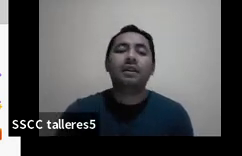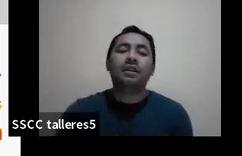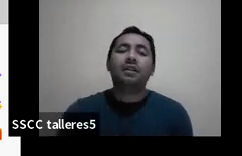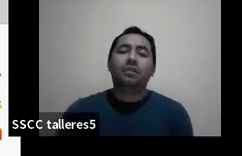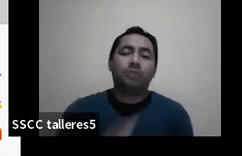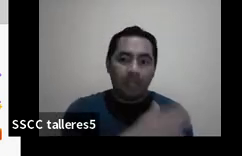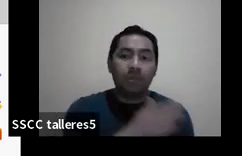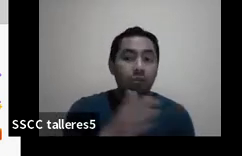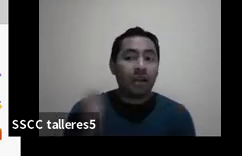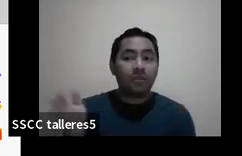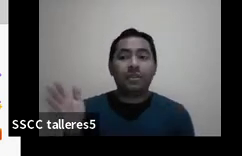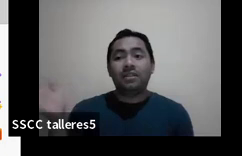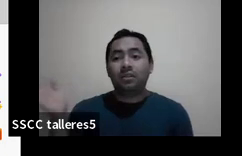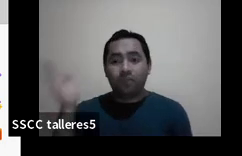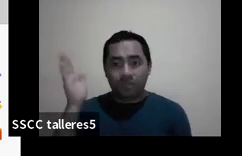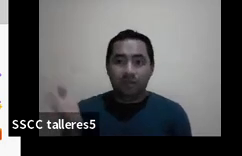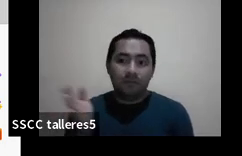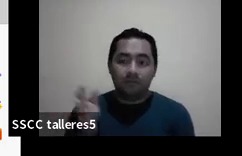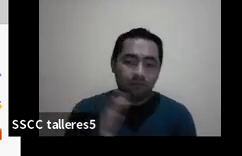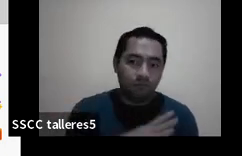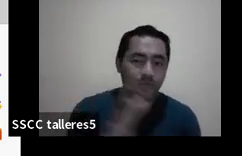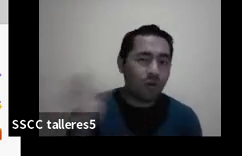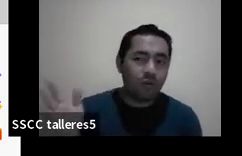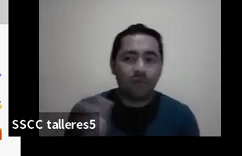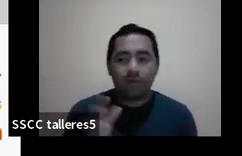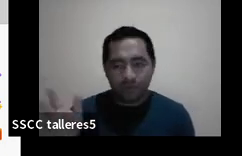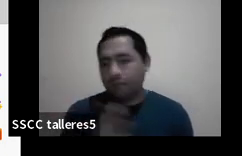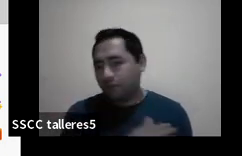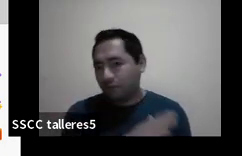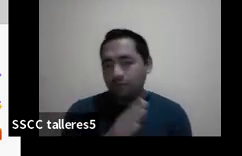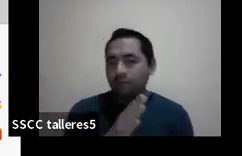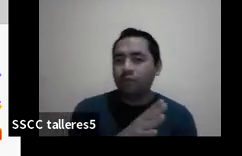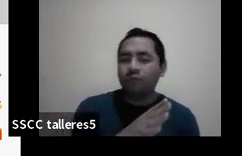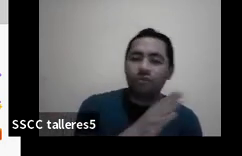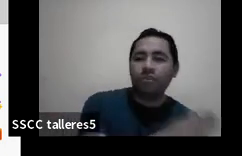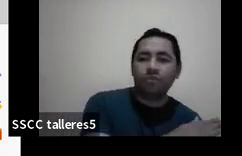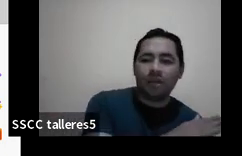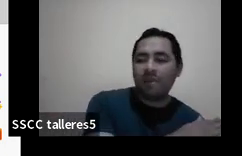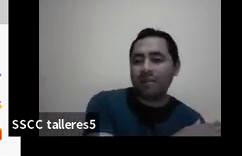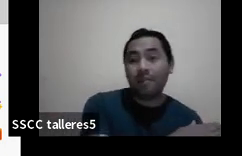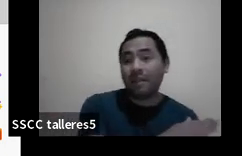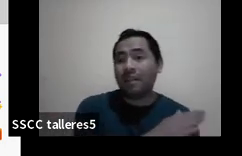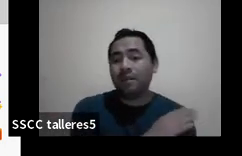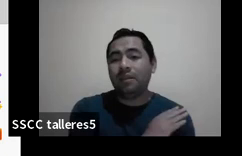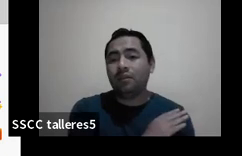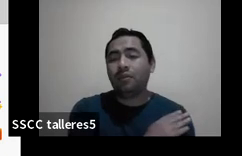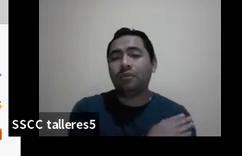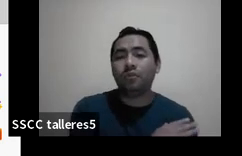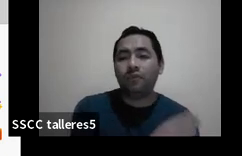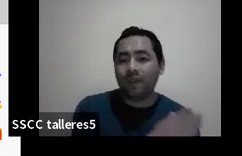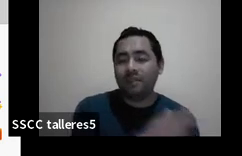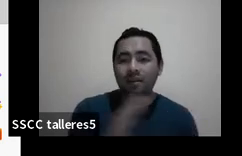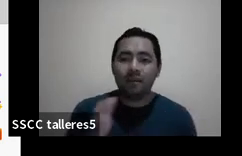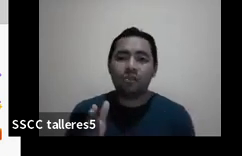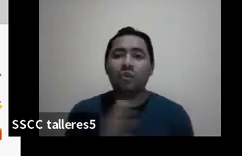¿no? Entonces, ¿he visto casos de éxito? Sí. Muy pocos, pero sí he visto que muchos niños han pasado prácticamente toda